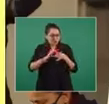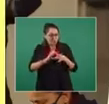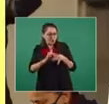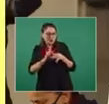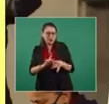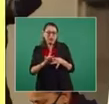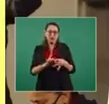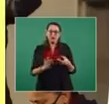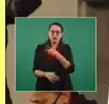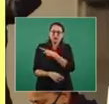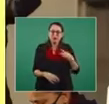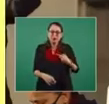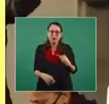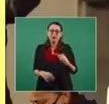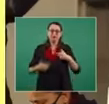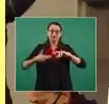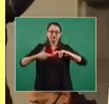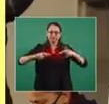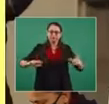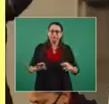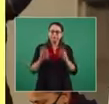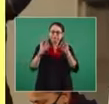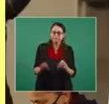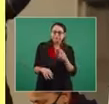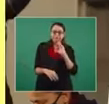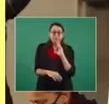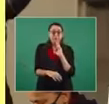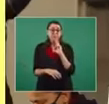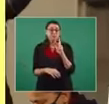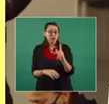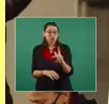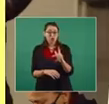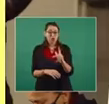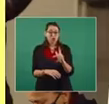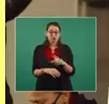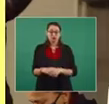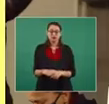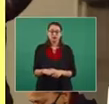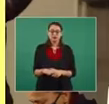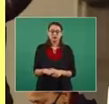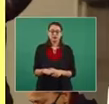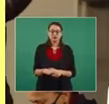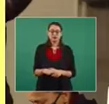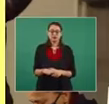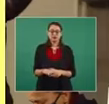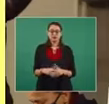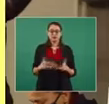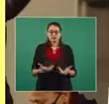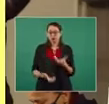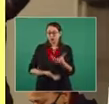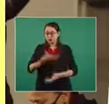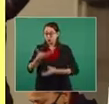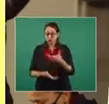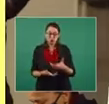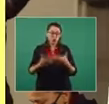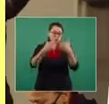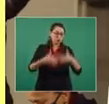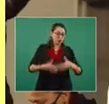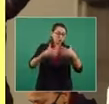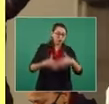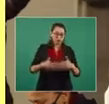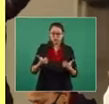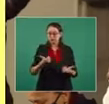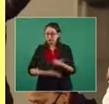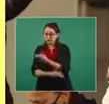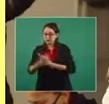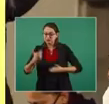eso y arreglar unas relaciones que hoy están deterioradas en lo de que el comercio, de que la industria, de que la economía,